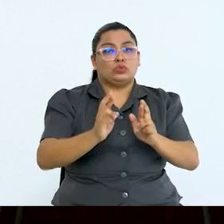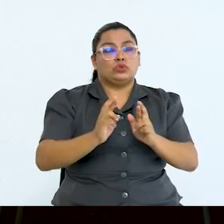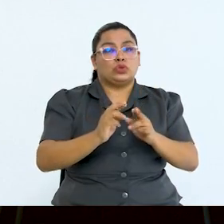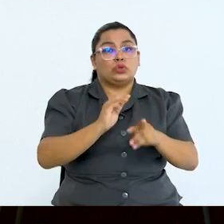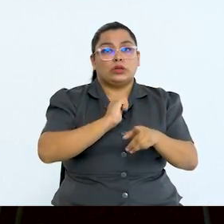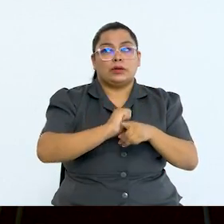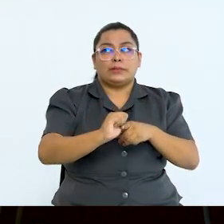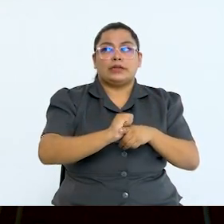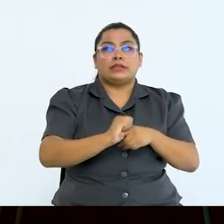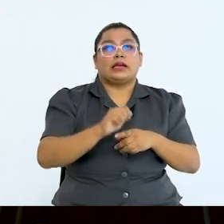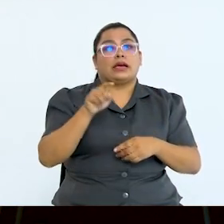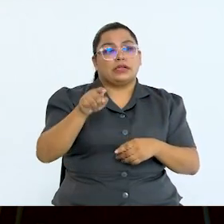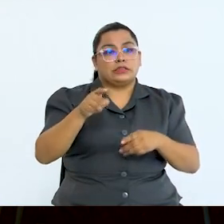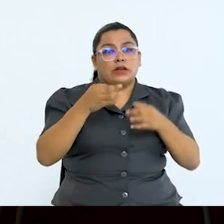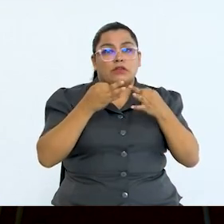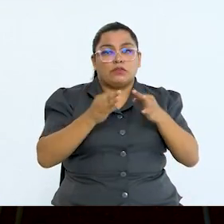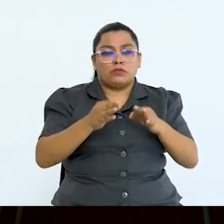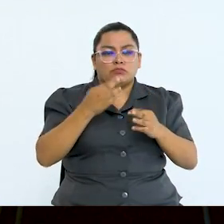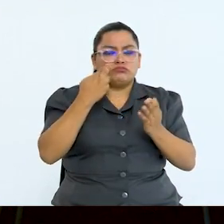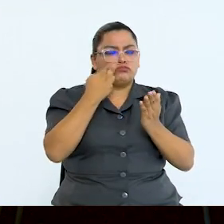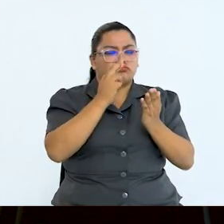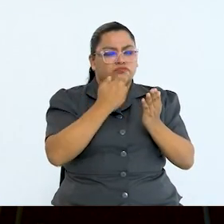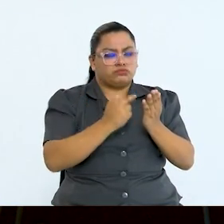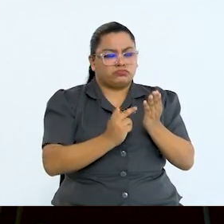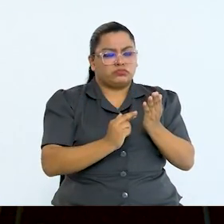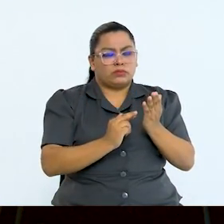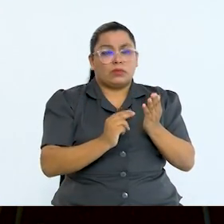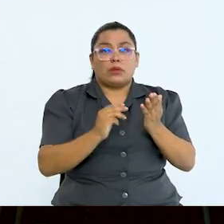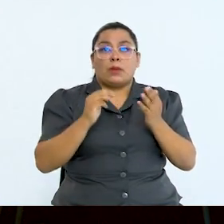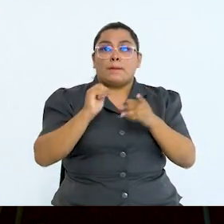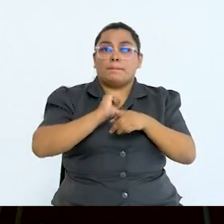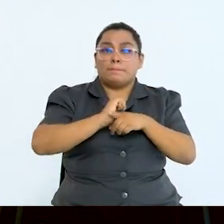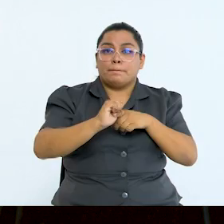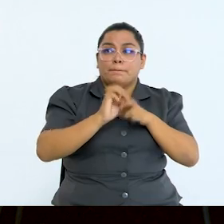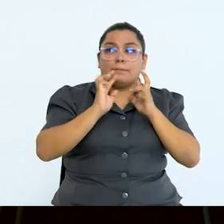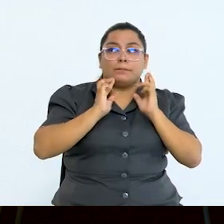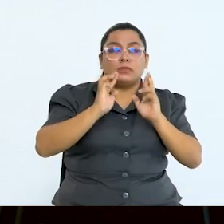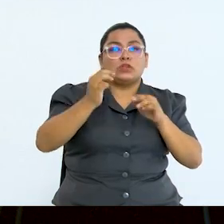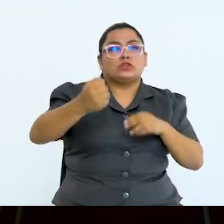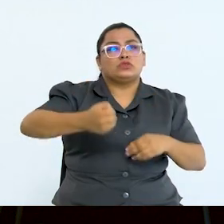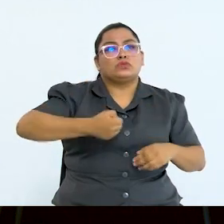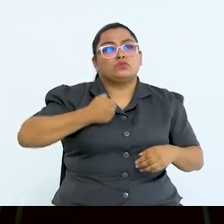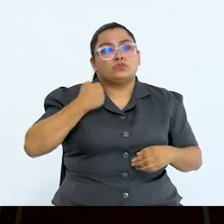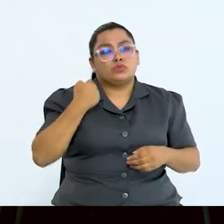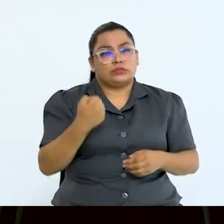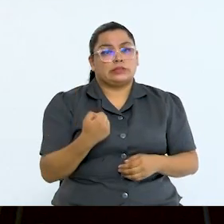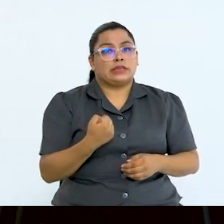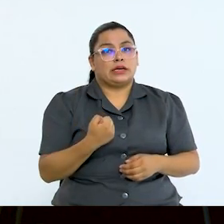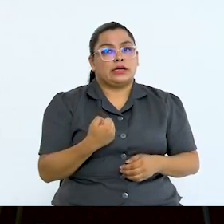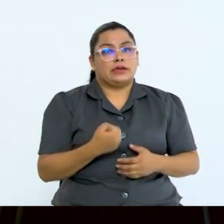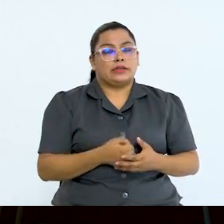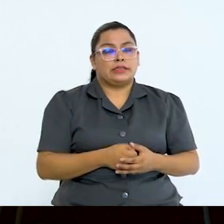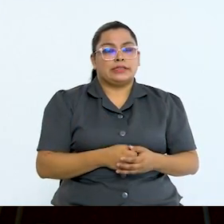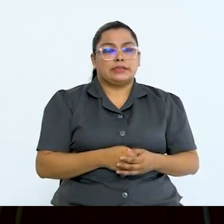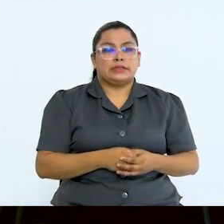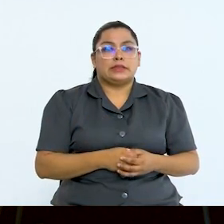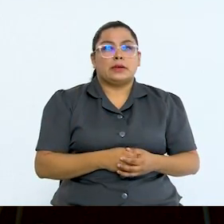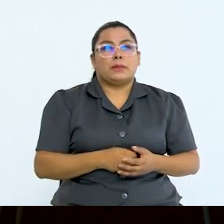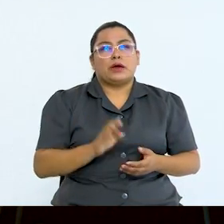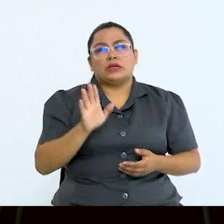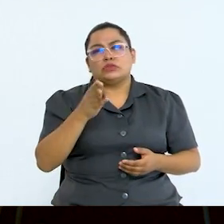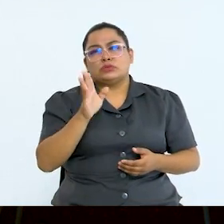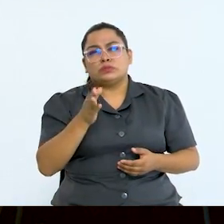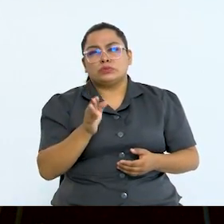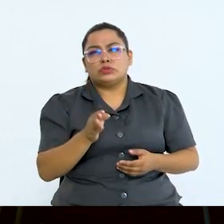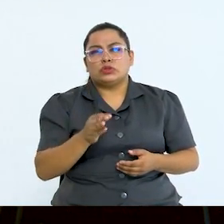ese sentido, cuando estamos revisando los ejercicios que han resuelto, es importante darle pistas